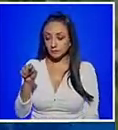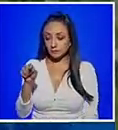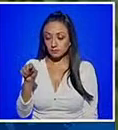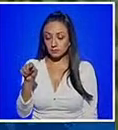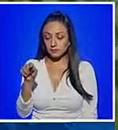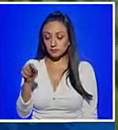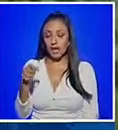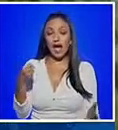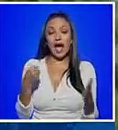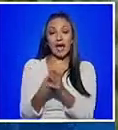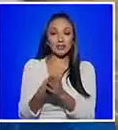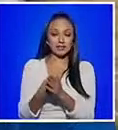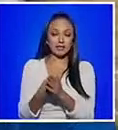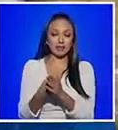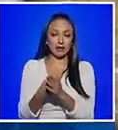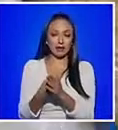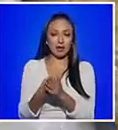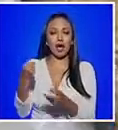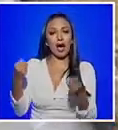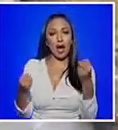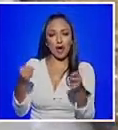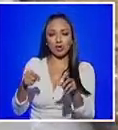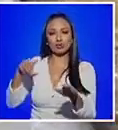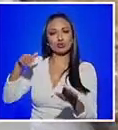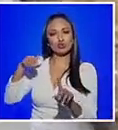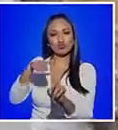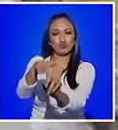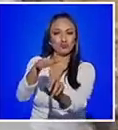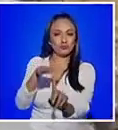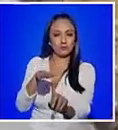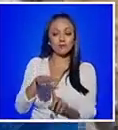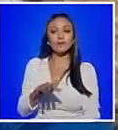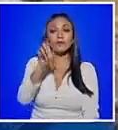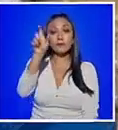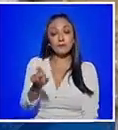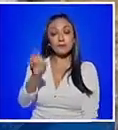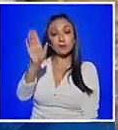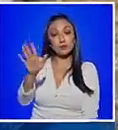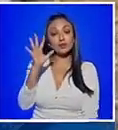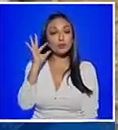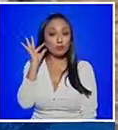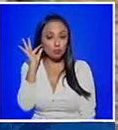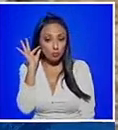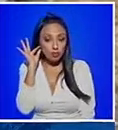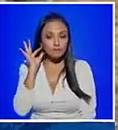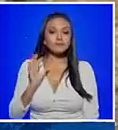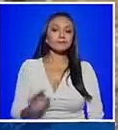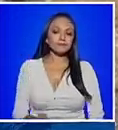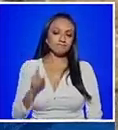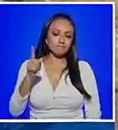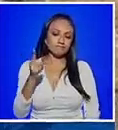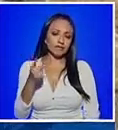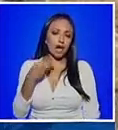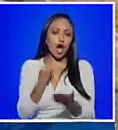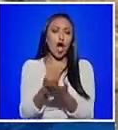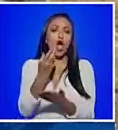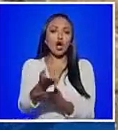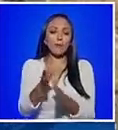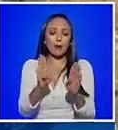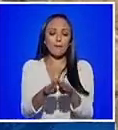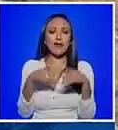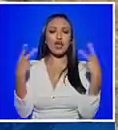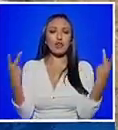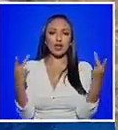Se trata de un accidente de tipología atropello. La fallecida fue identificada como Doménica Cristina Durán. Ella había salido a comprar el